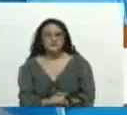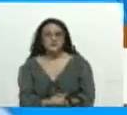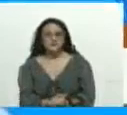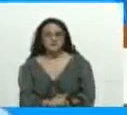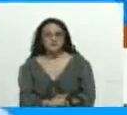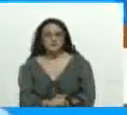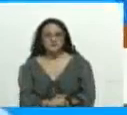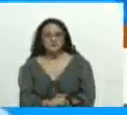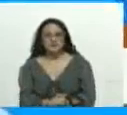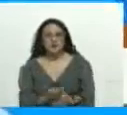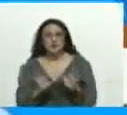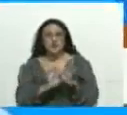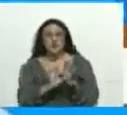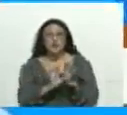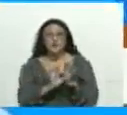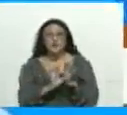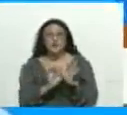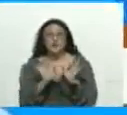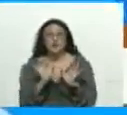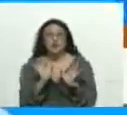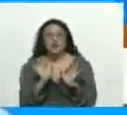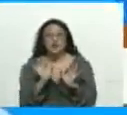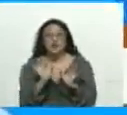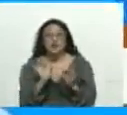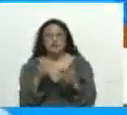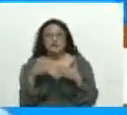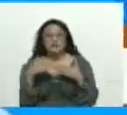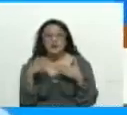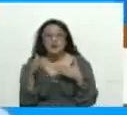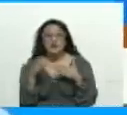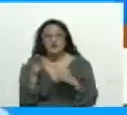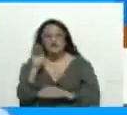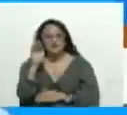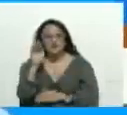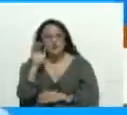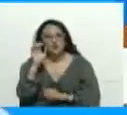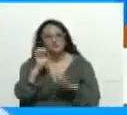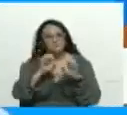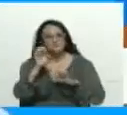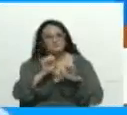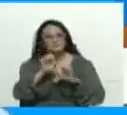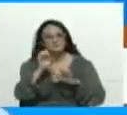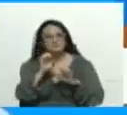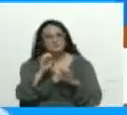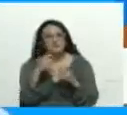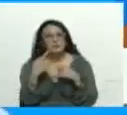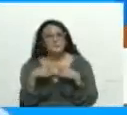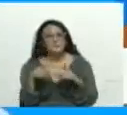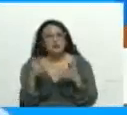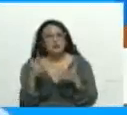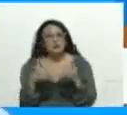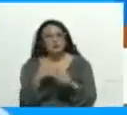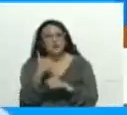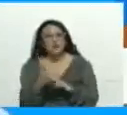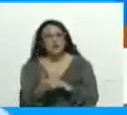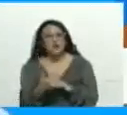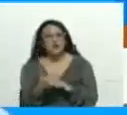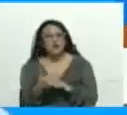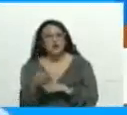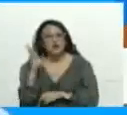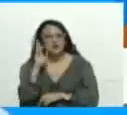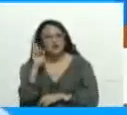un documento que es una ventana al futuro que es una ventana de diagnóstico pero que es un proyecto de